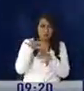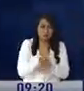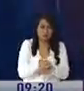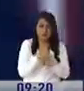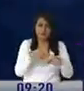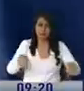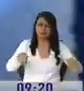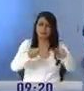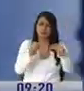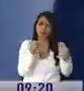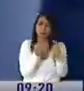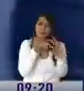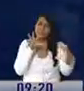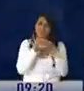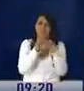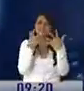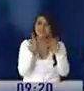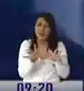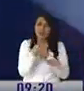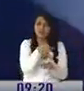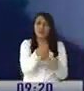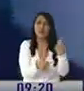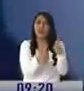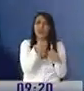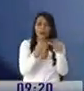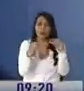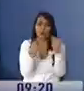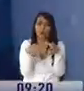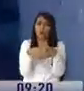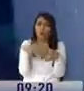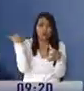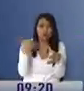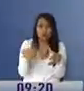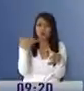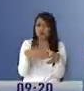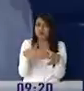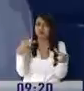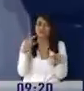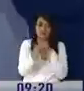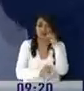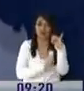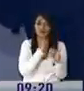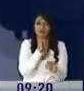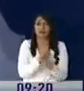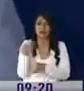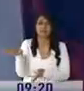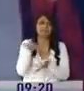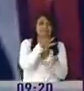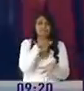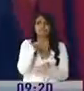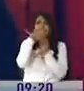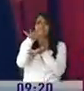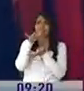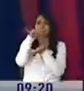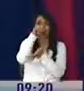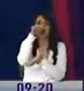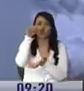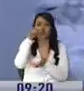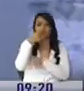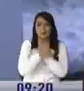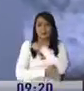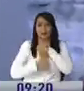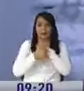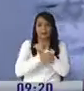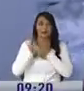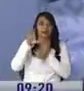rompecabezas y determinar la estructura de una presunta organización internacional dedicada al envío de droga al extranjero Y que también